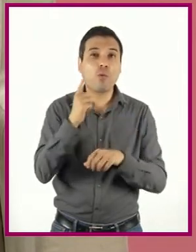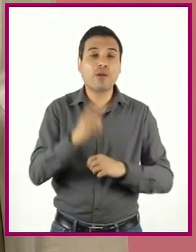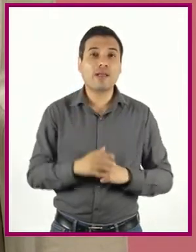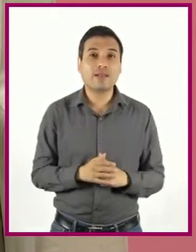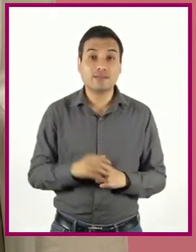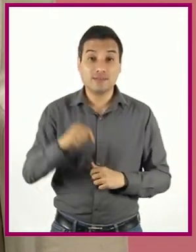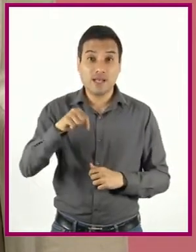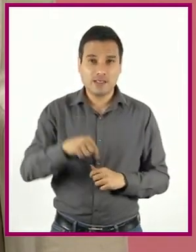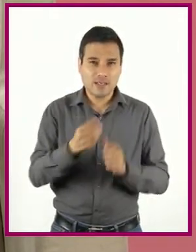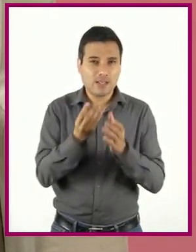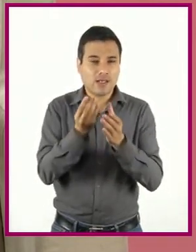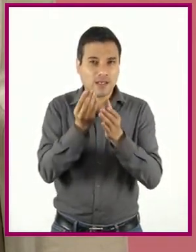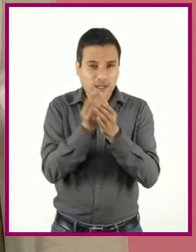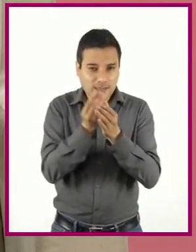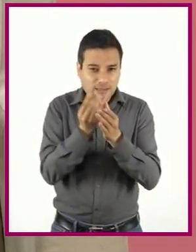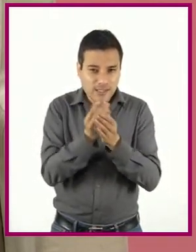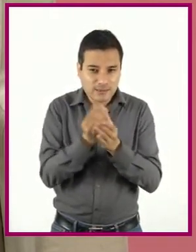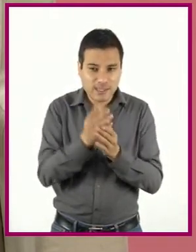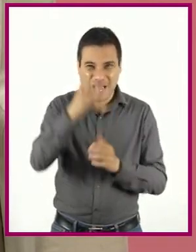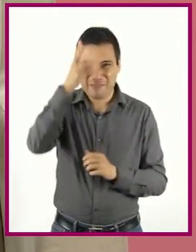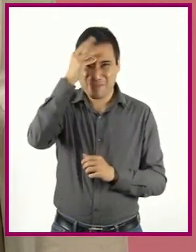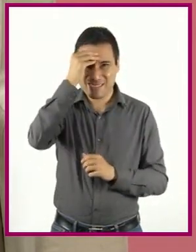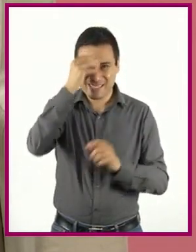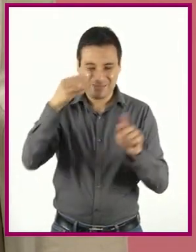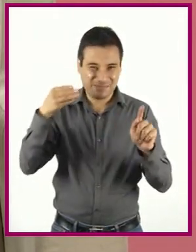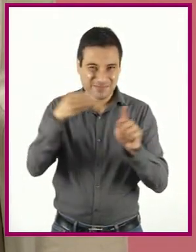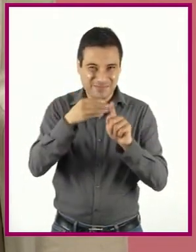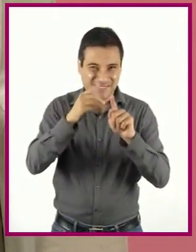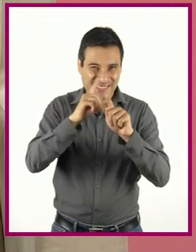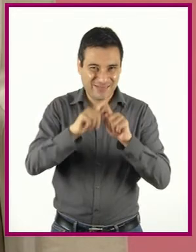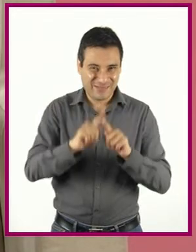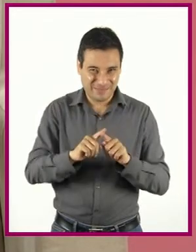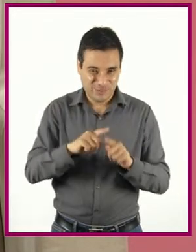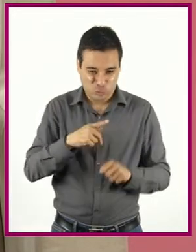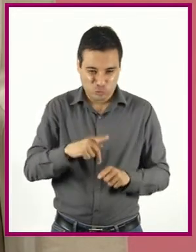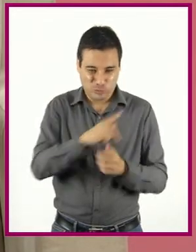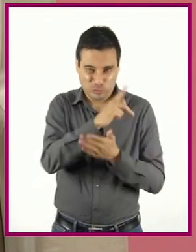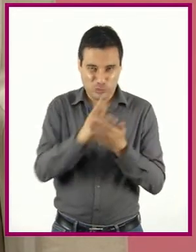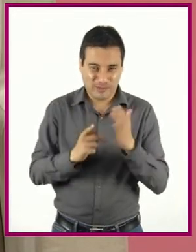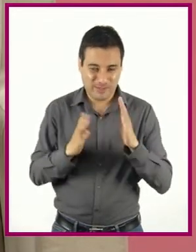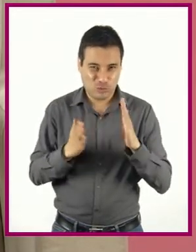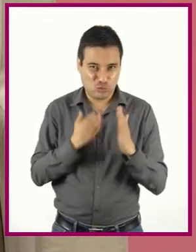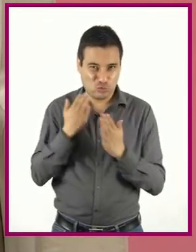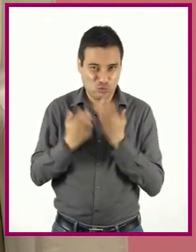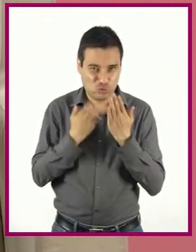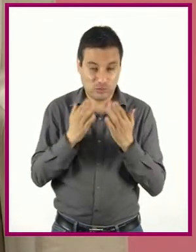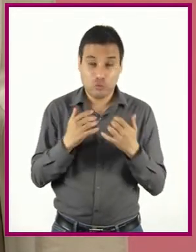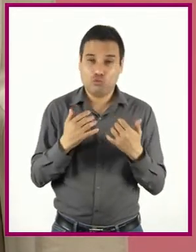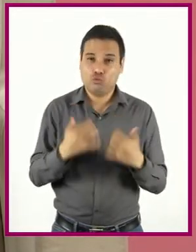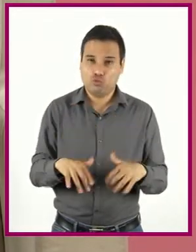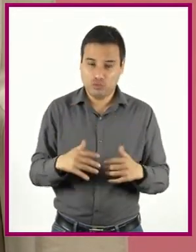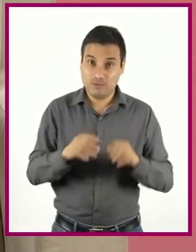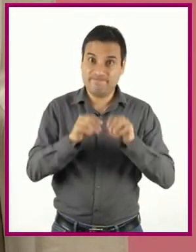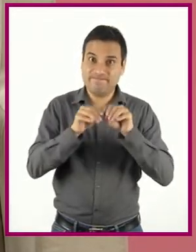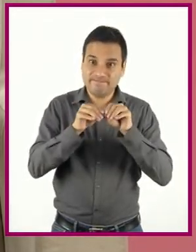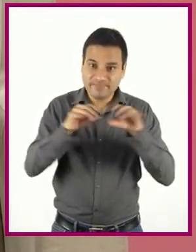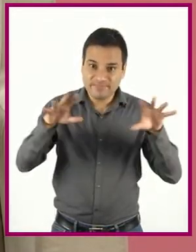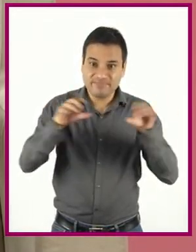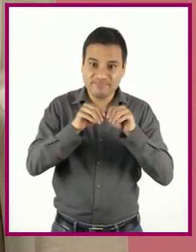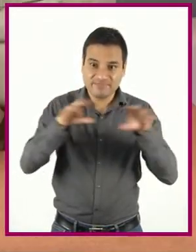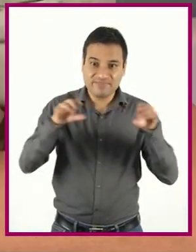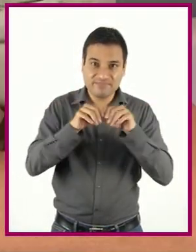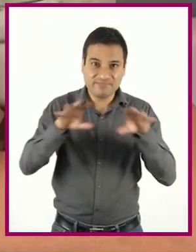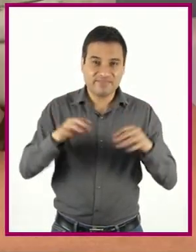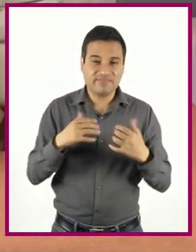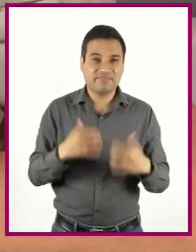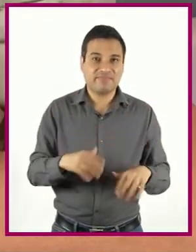aprendizajes esperados que están en nuestros programas de estudio vigente se transmitieron, se